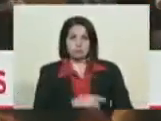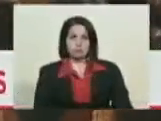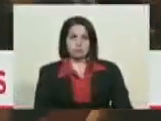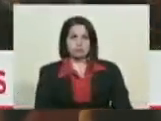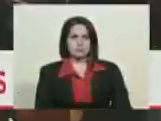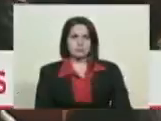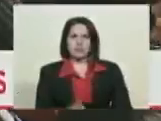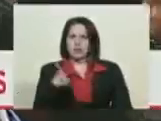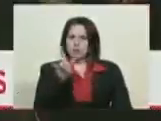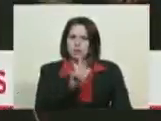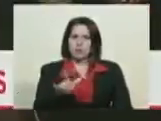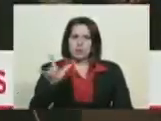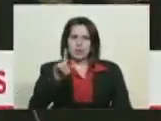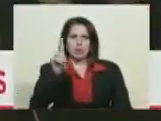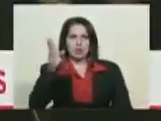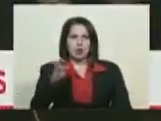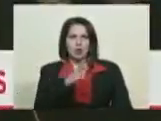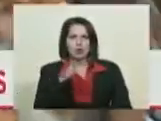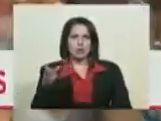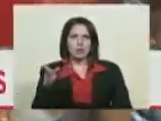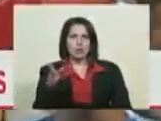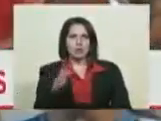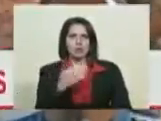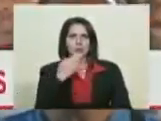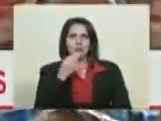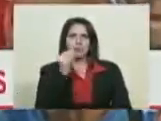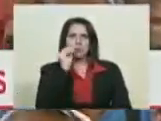yo te quiero también, mija, que Dios te bendiga,